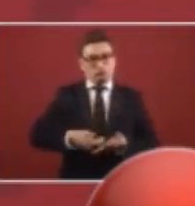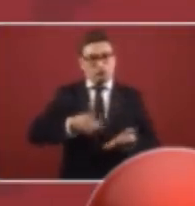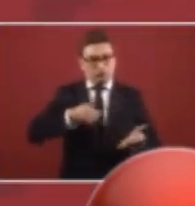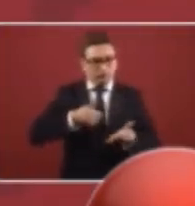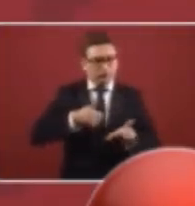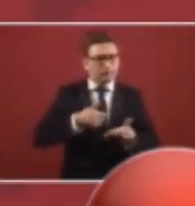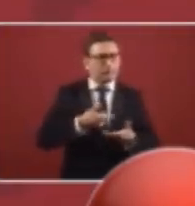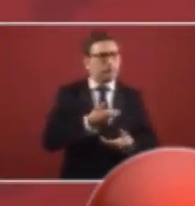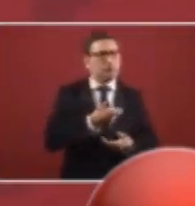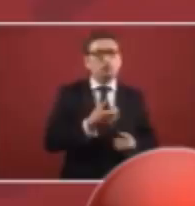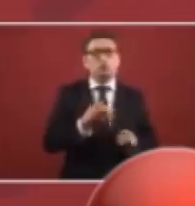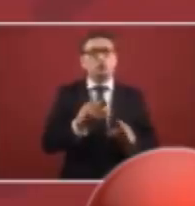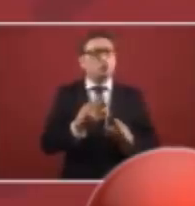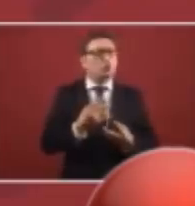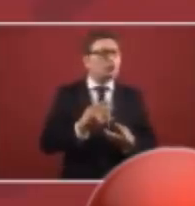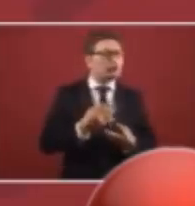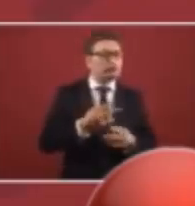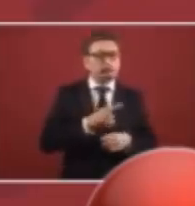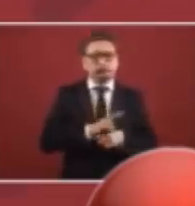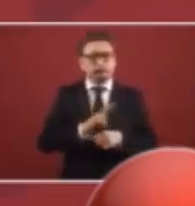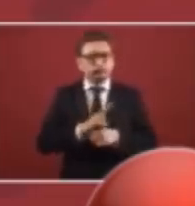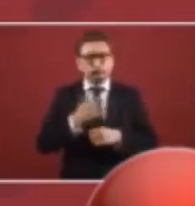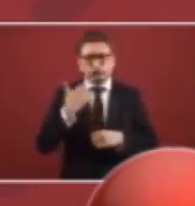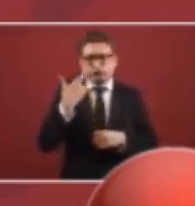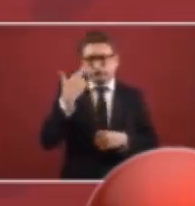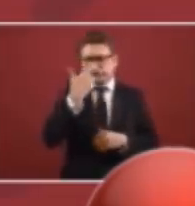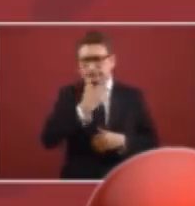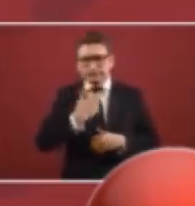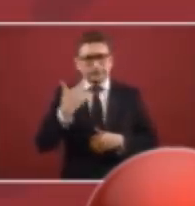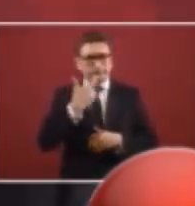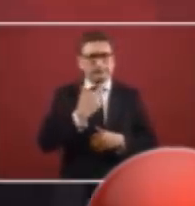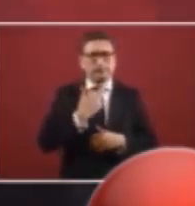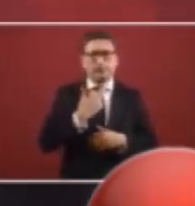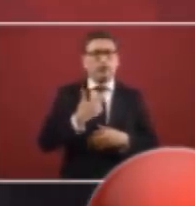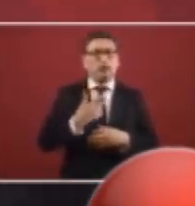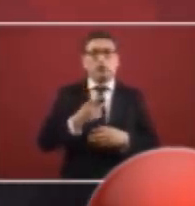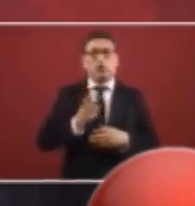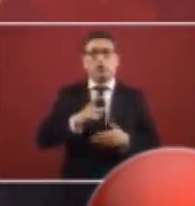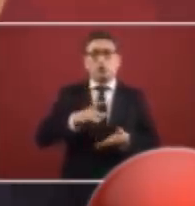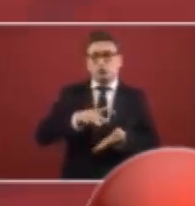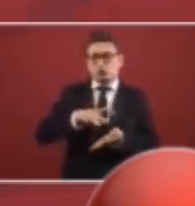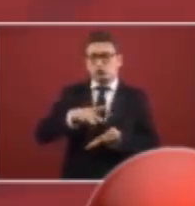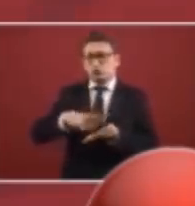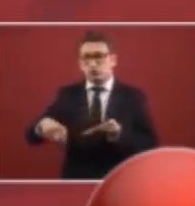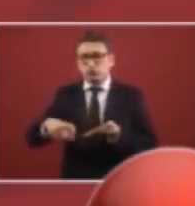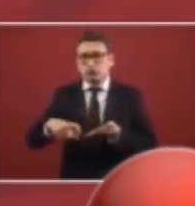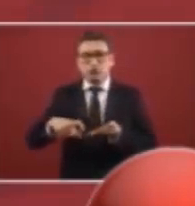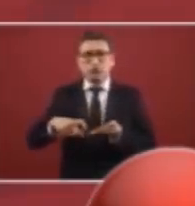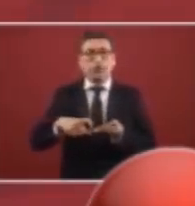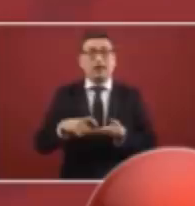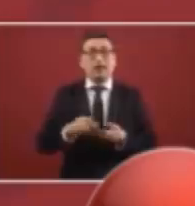sin entregar estas compras a gente